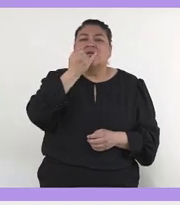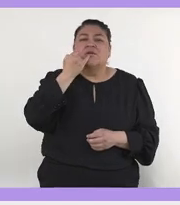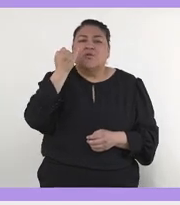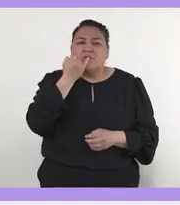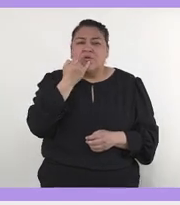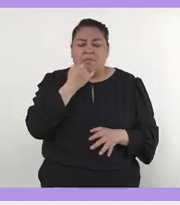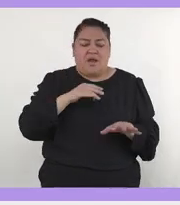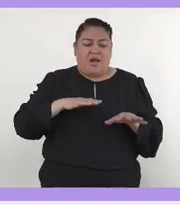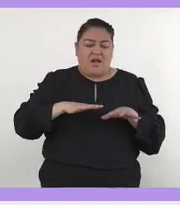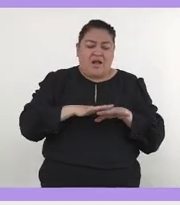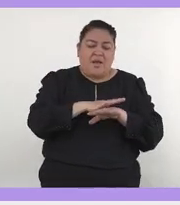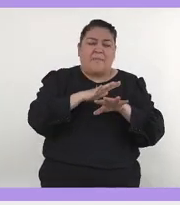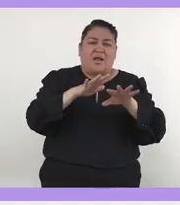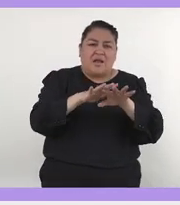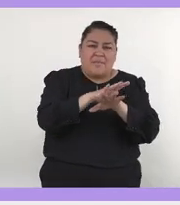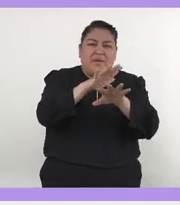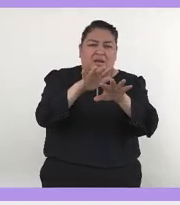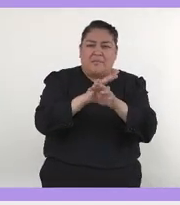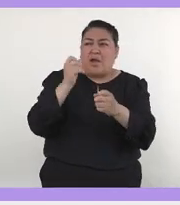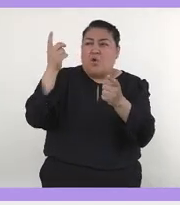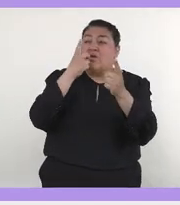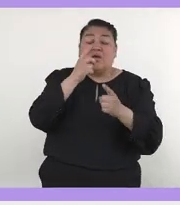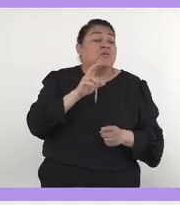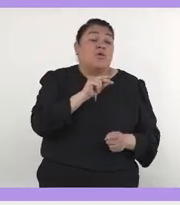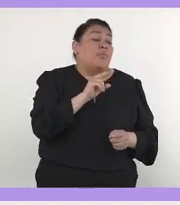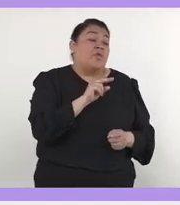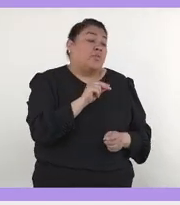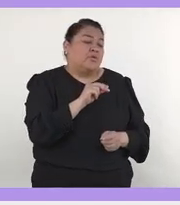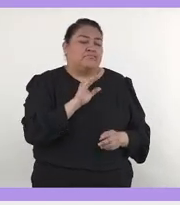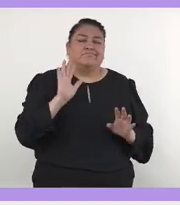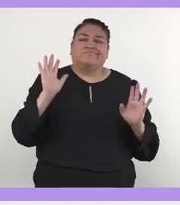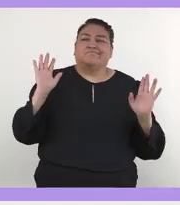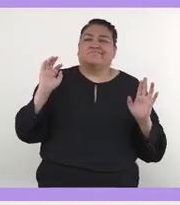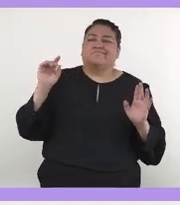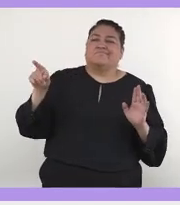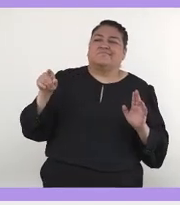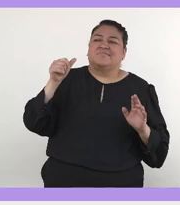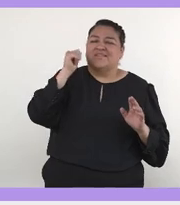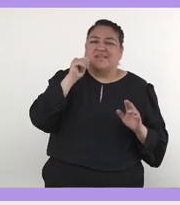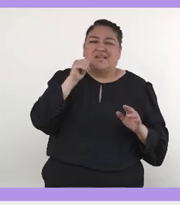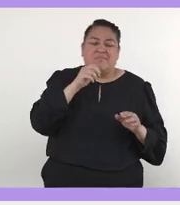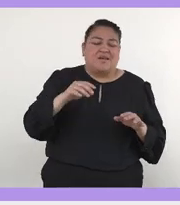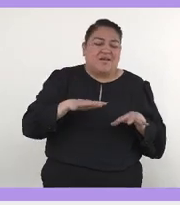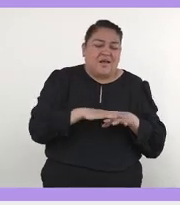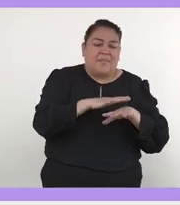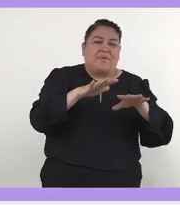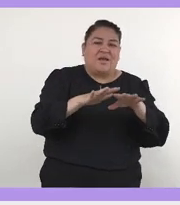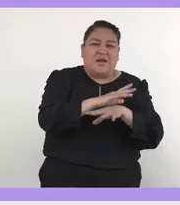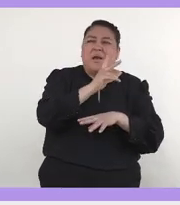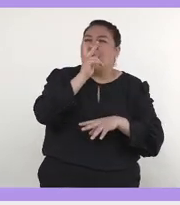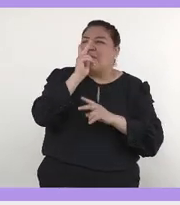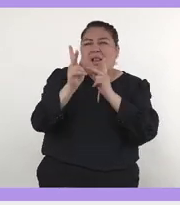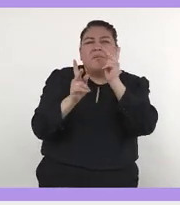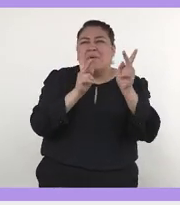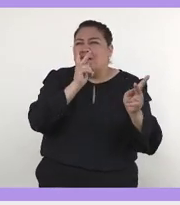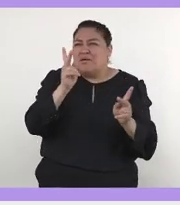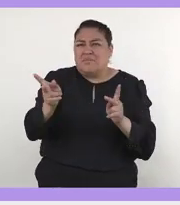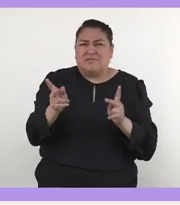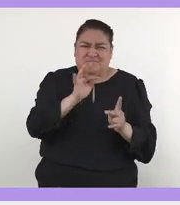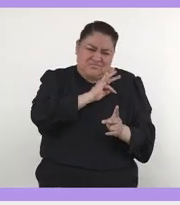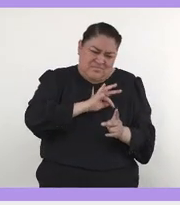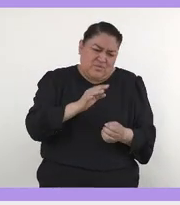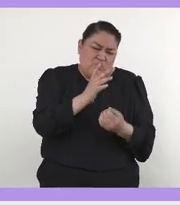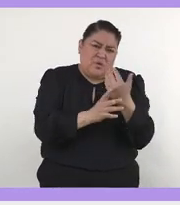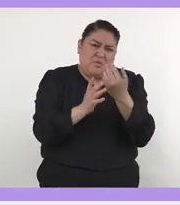les diga ay no pero es que la RAE no la acepta no sé qué O sea sí la RAE no acepta Cruz Azul van a dejar decir Cruz Azul azular nos vamos a privar de esa palabra tan bonita no verdad